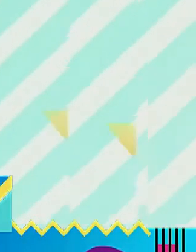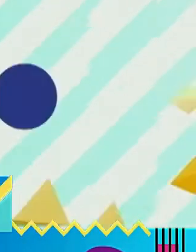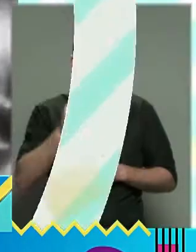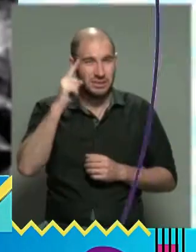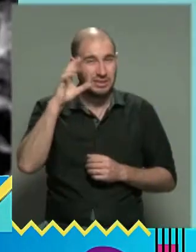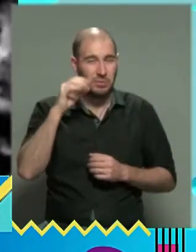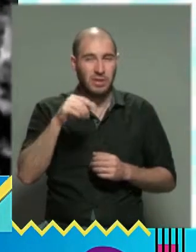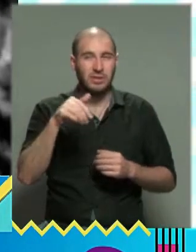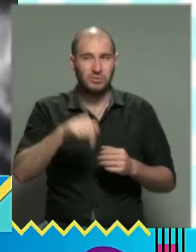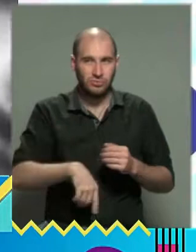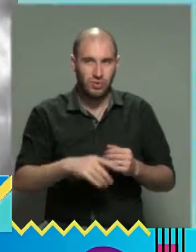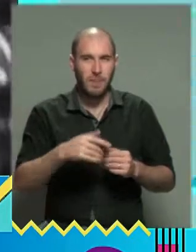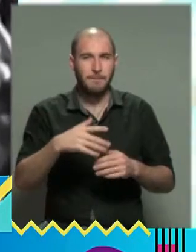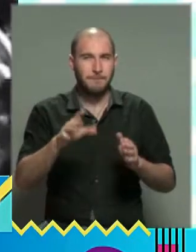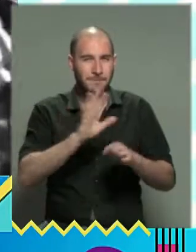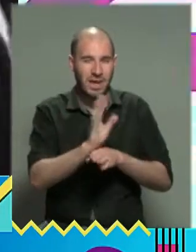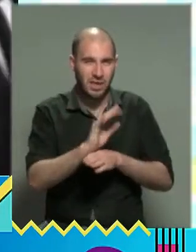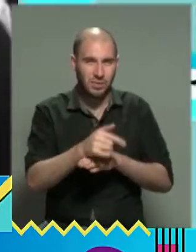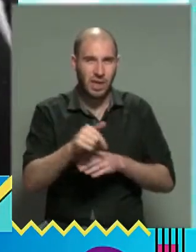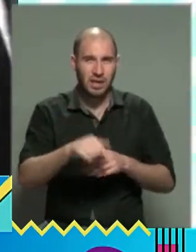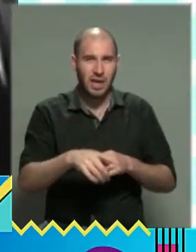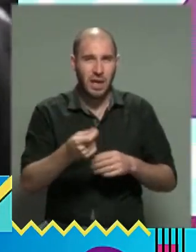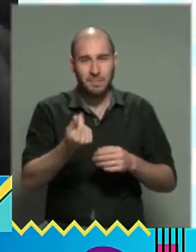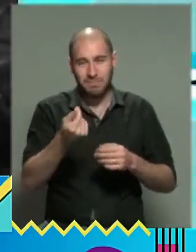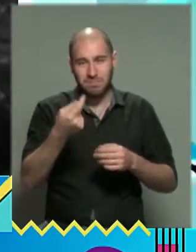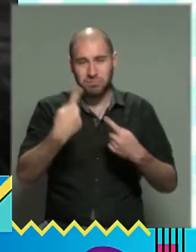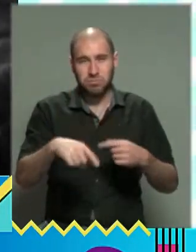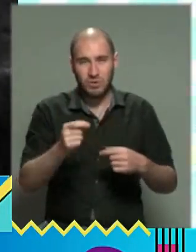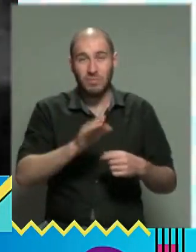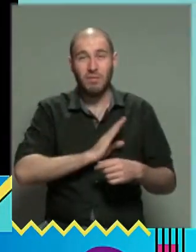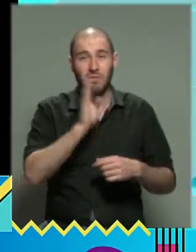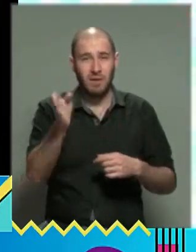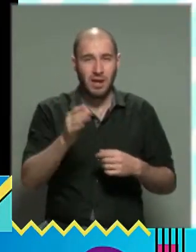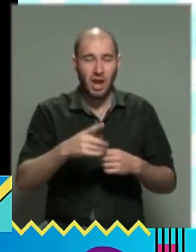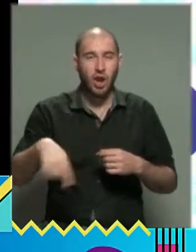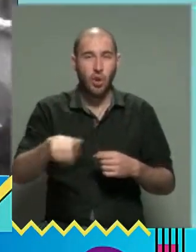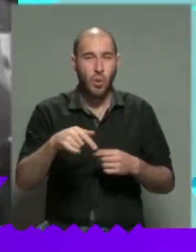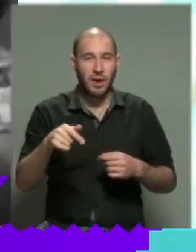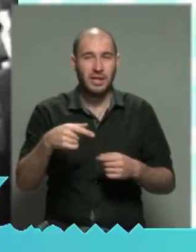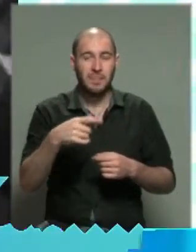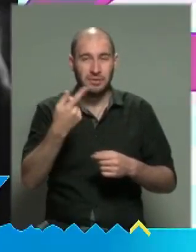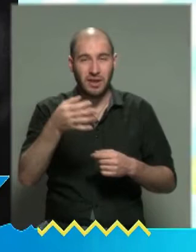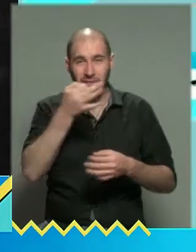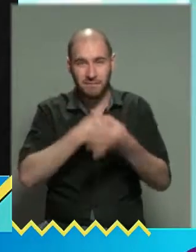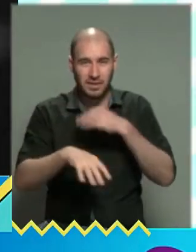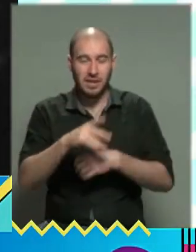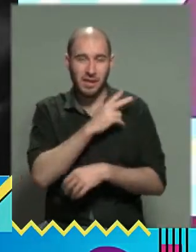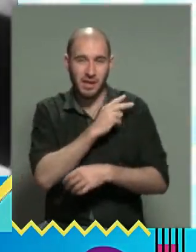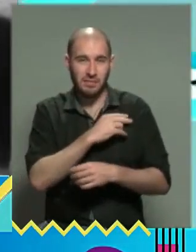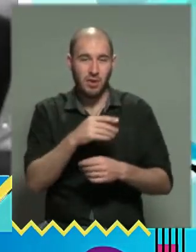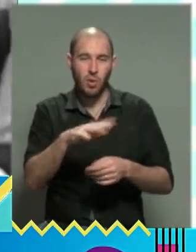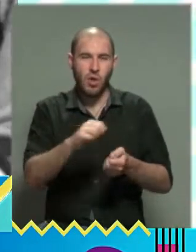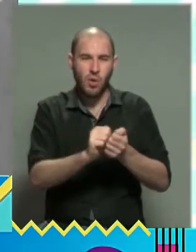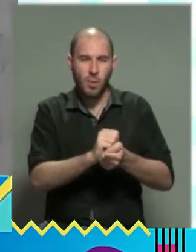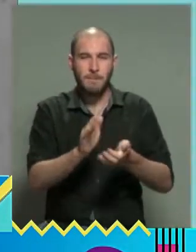¿recuerdan la Patagonia Rebelde, la película? Sí. Cobraban en especie, ¿sí? Tenían que ir al lugar donde estaba el estanciero, que tenía su propia pulpería,